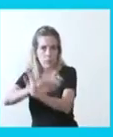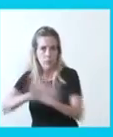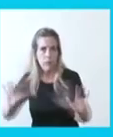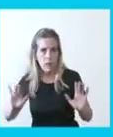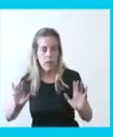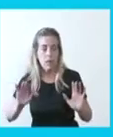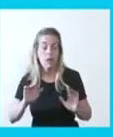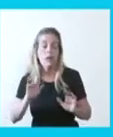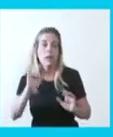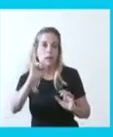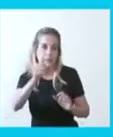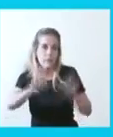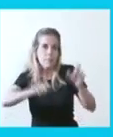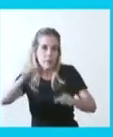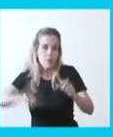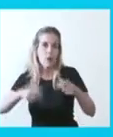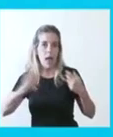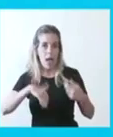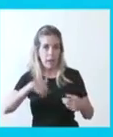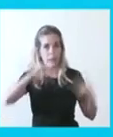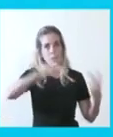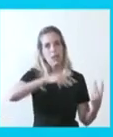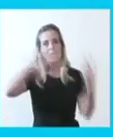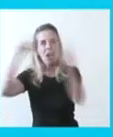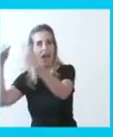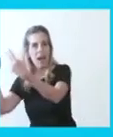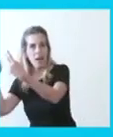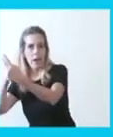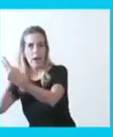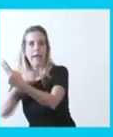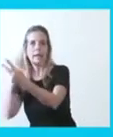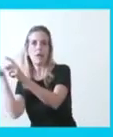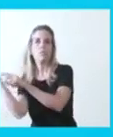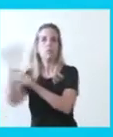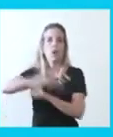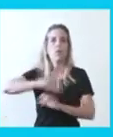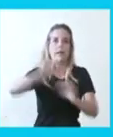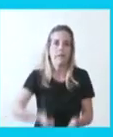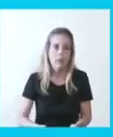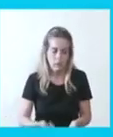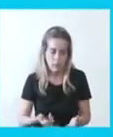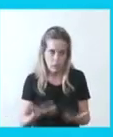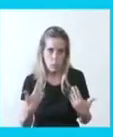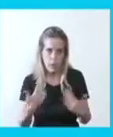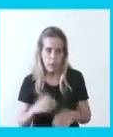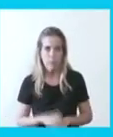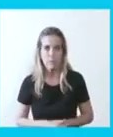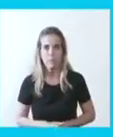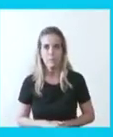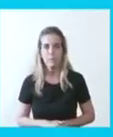los argentinos nativos o los extranjeros residentes en Argentina.